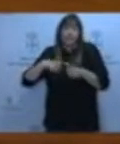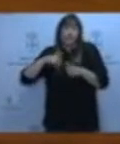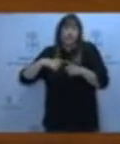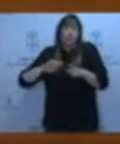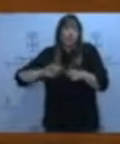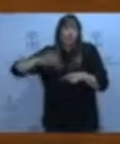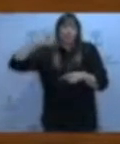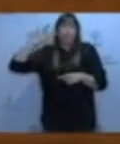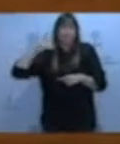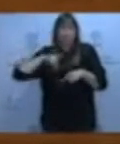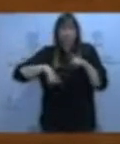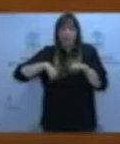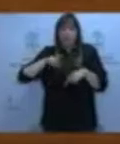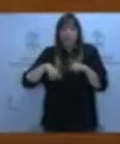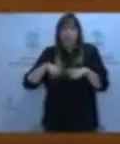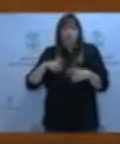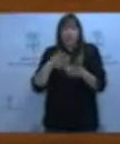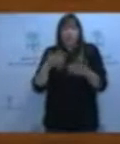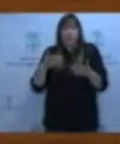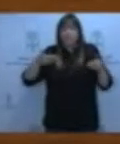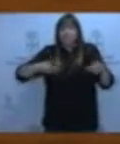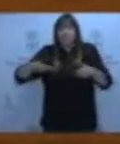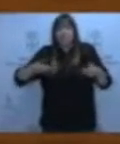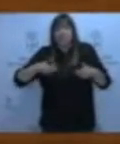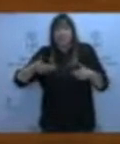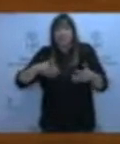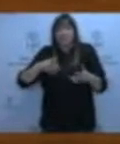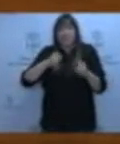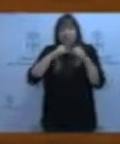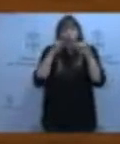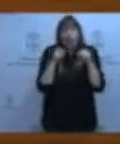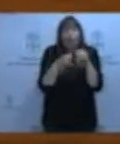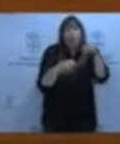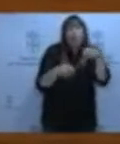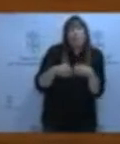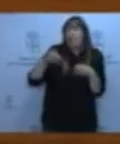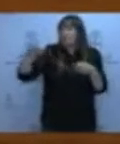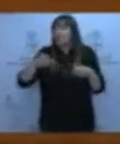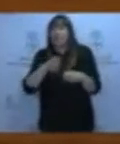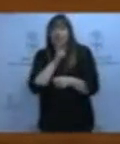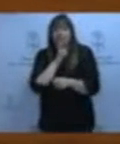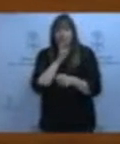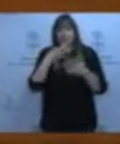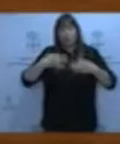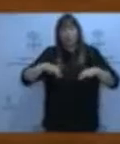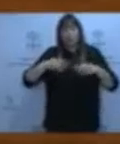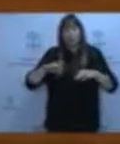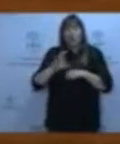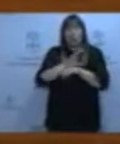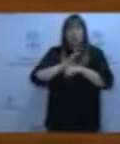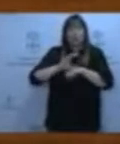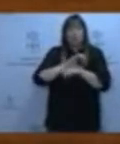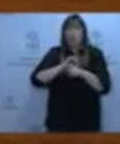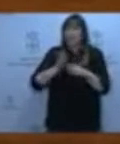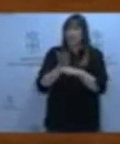función de las peticiones coyunturales de unos concejos u otros. Lo normal sería que la Consejería tuviera un